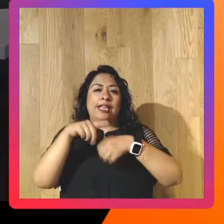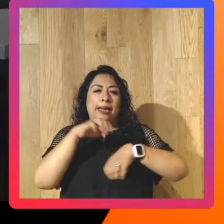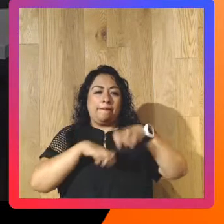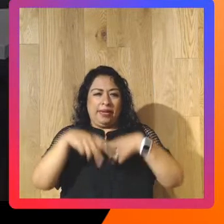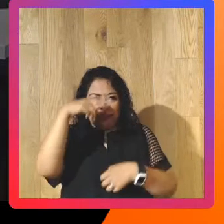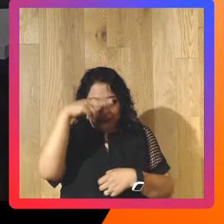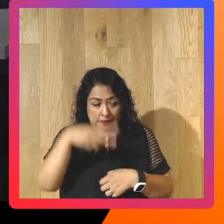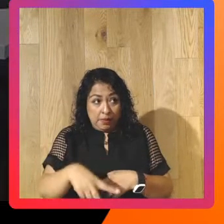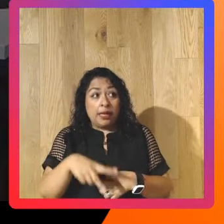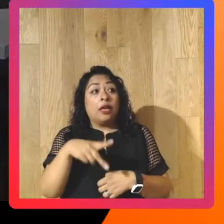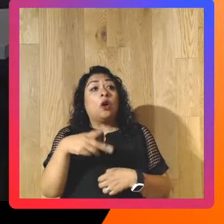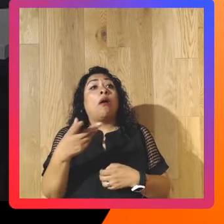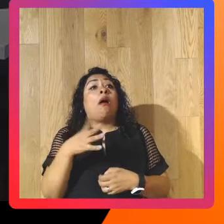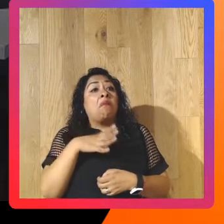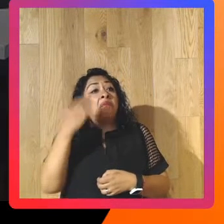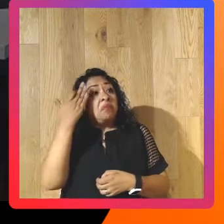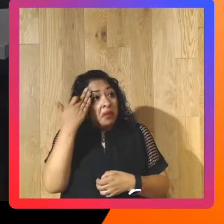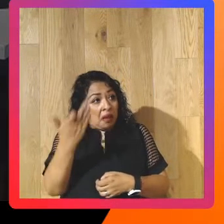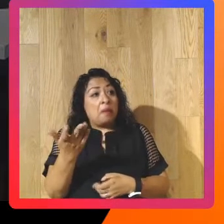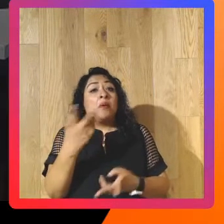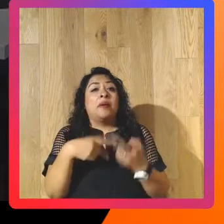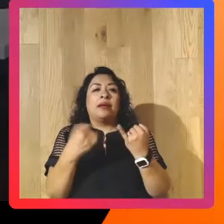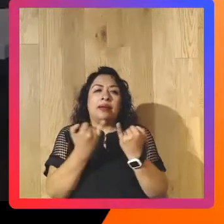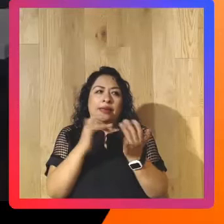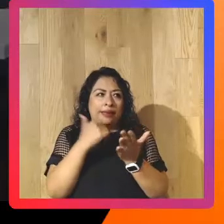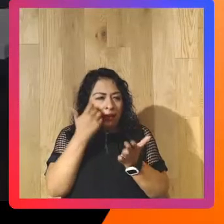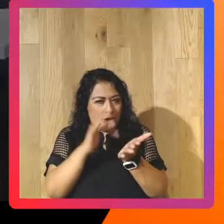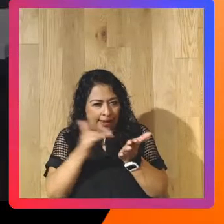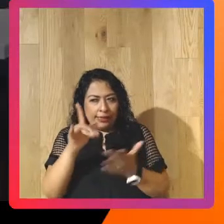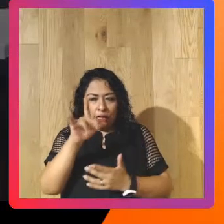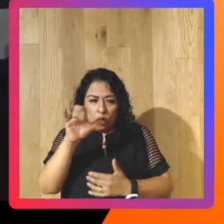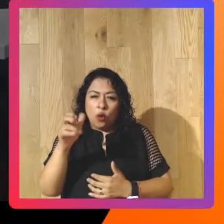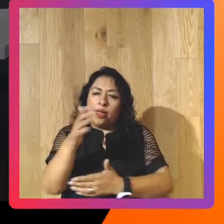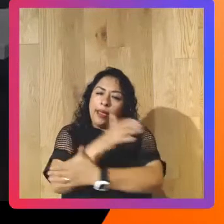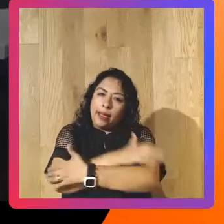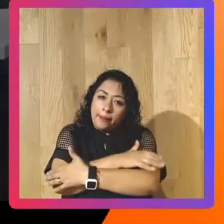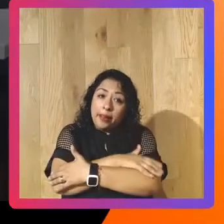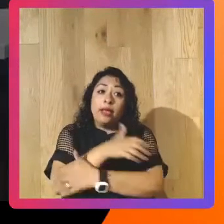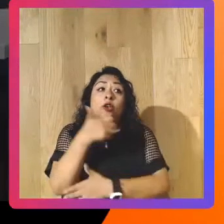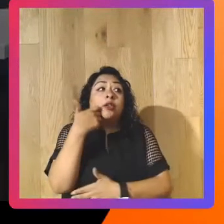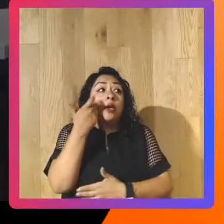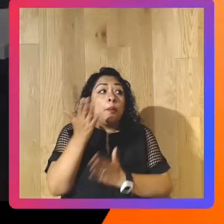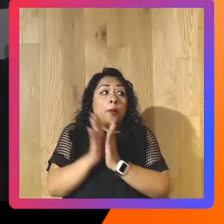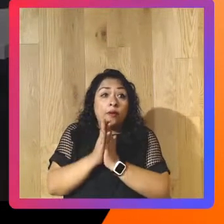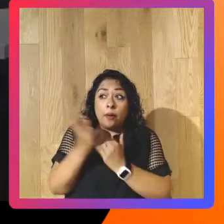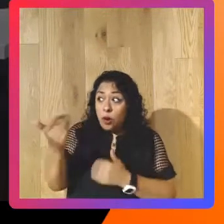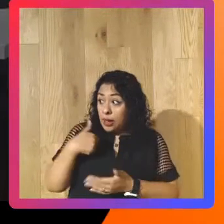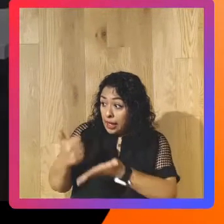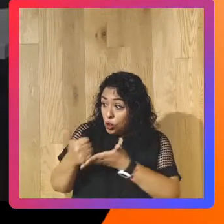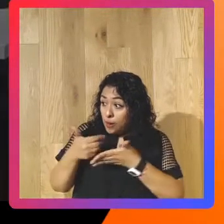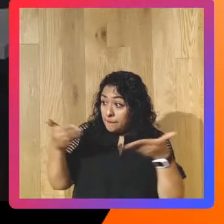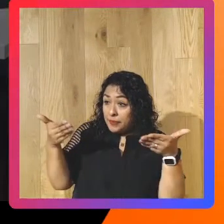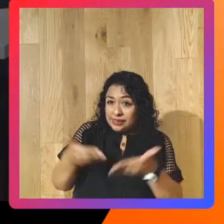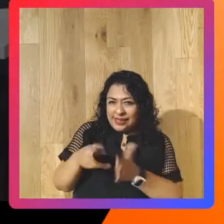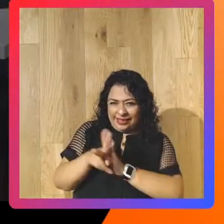de México, que se haya tomado el tiempo, y le agradecemos a Lourdes, le mandamos un fuerte abrazo. Y bueno, me gustaría, si por favor me pueden apoyar